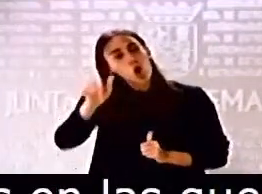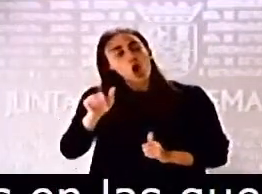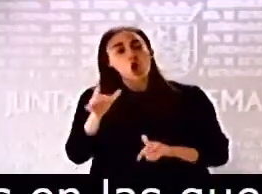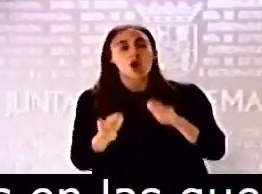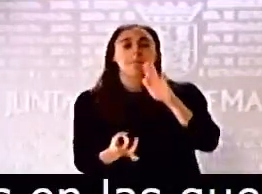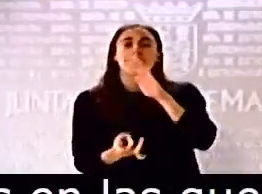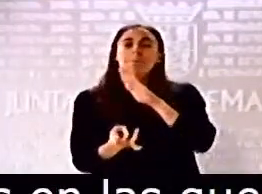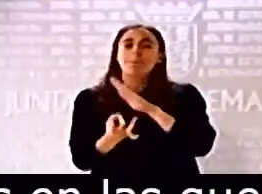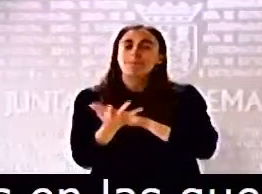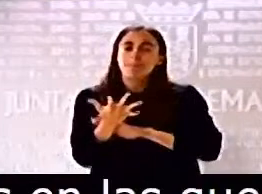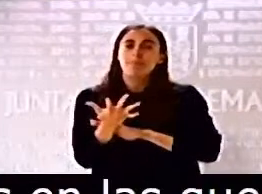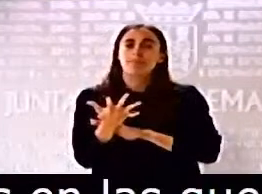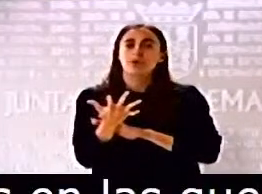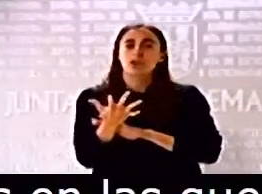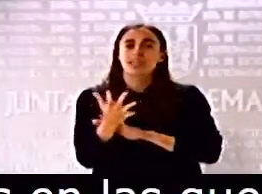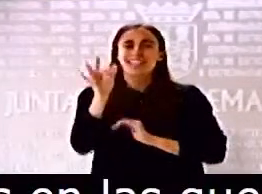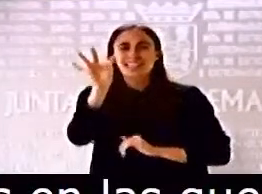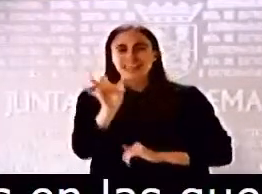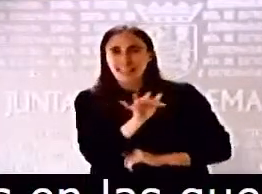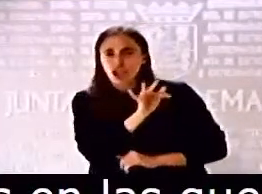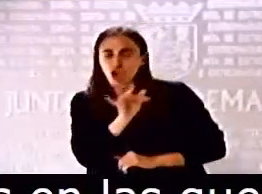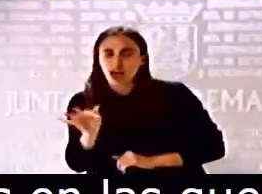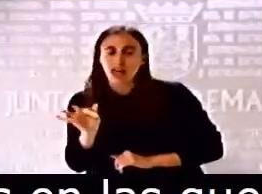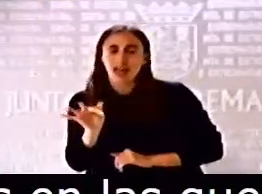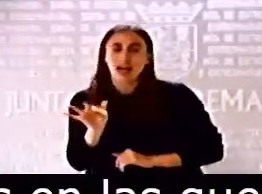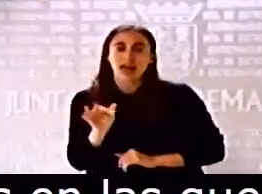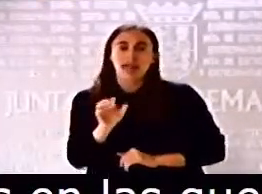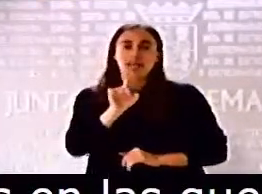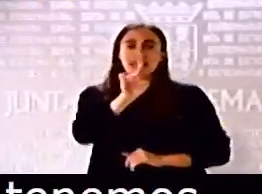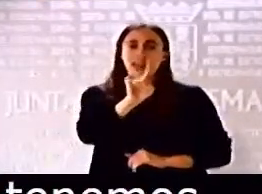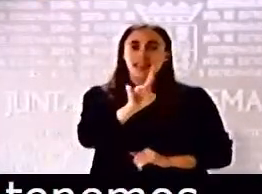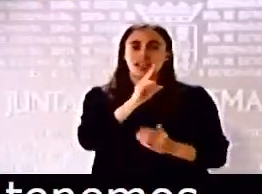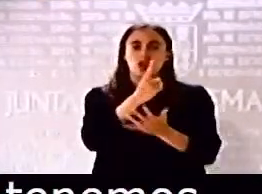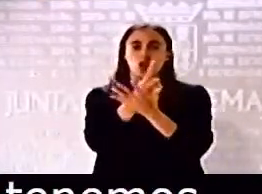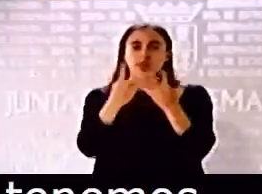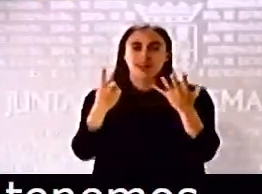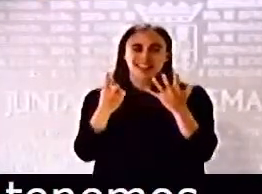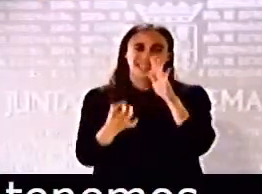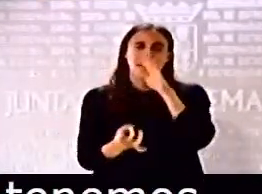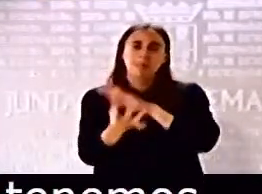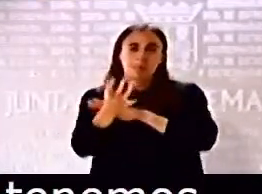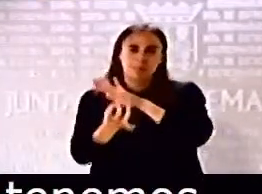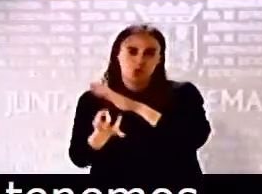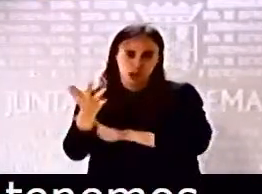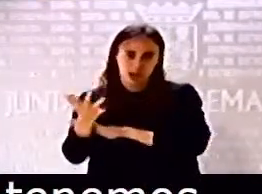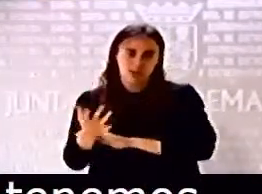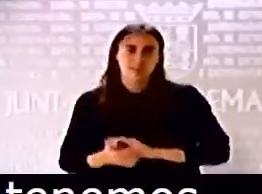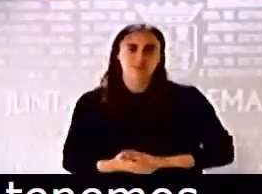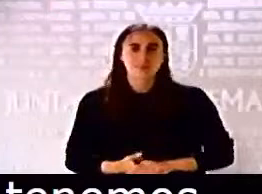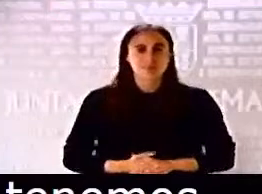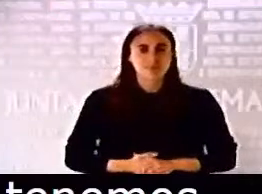activos un total de 116 brotes.